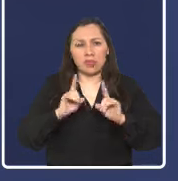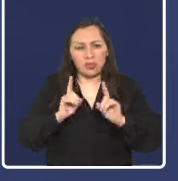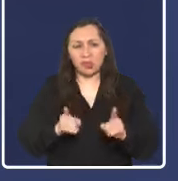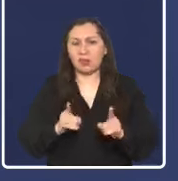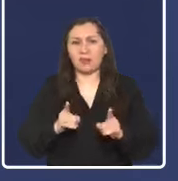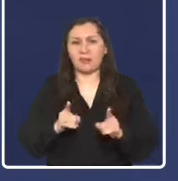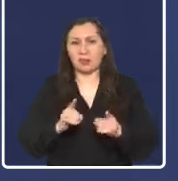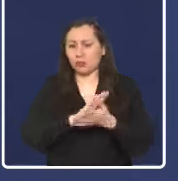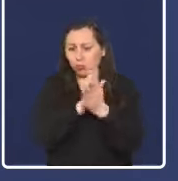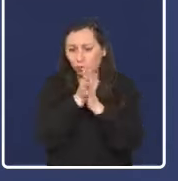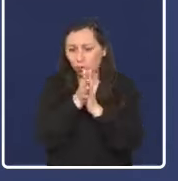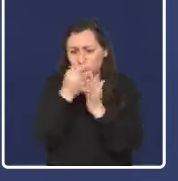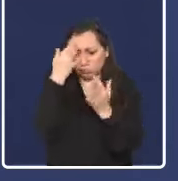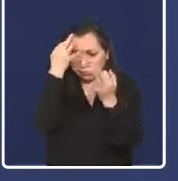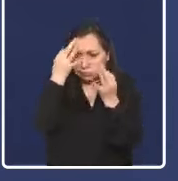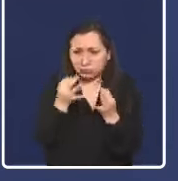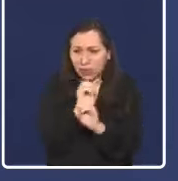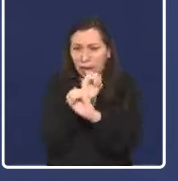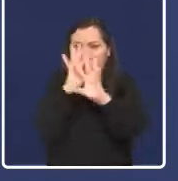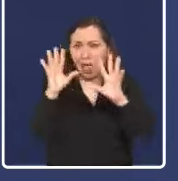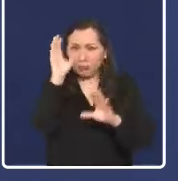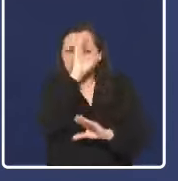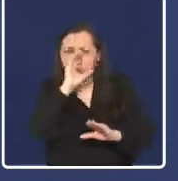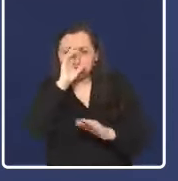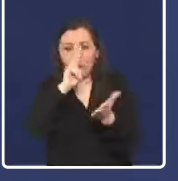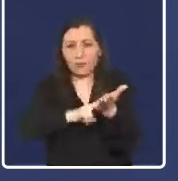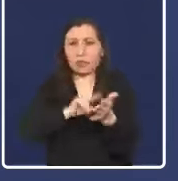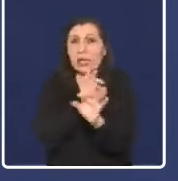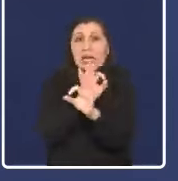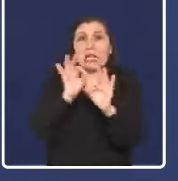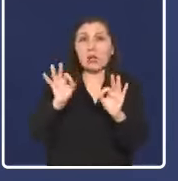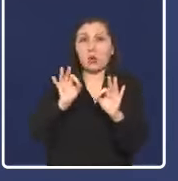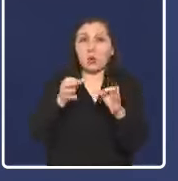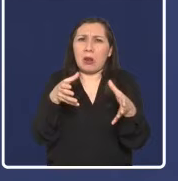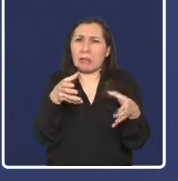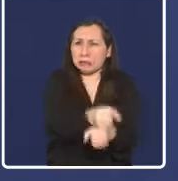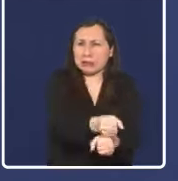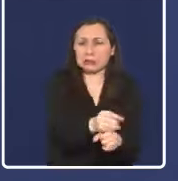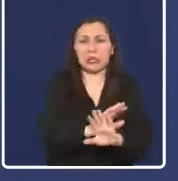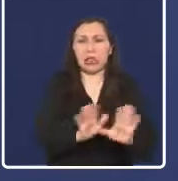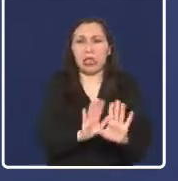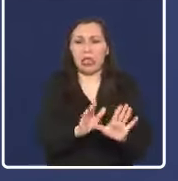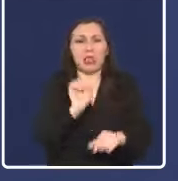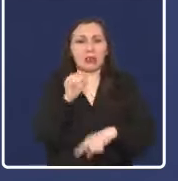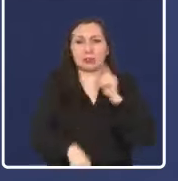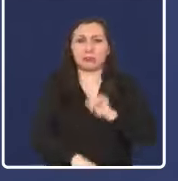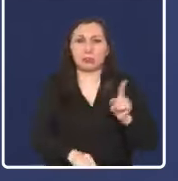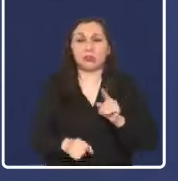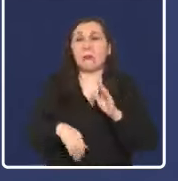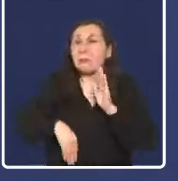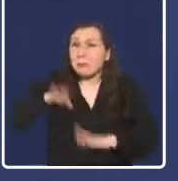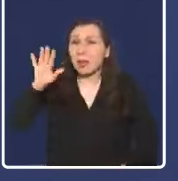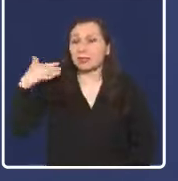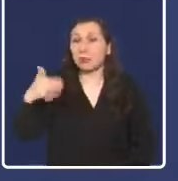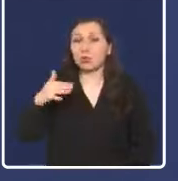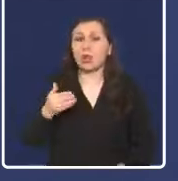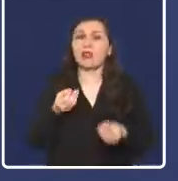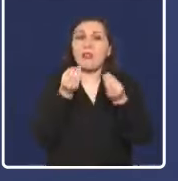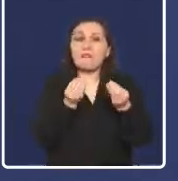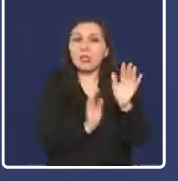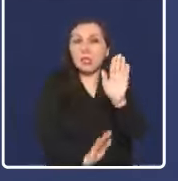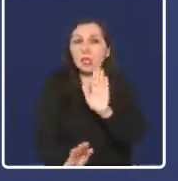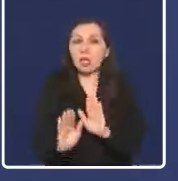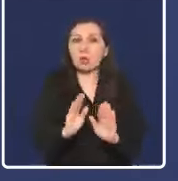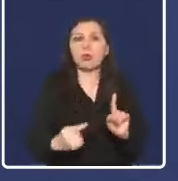con la total convicción de que hay que esclarecer la verdad, que ningún tipo de presión de ningún lado es aceptable, que lo que más importa es el